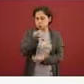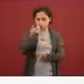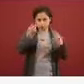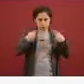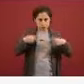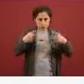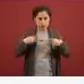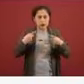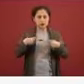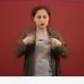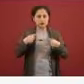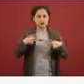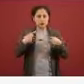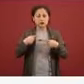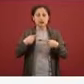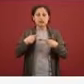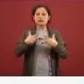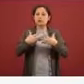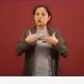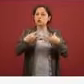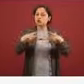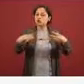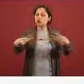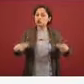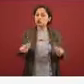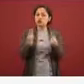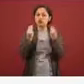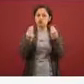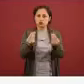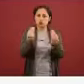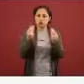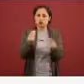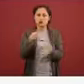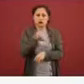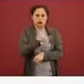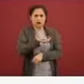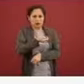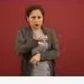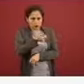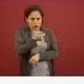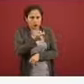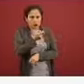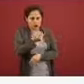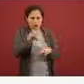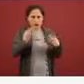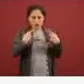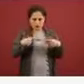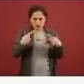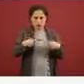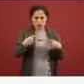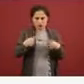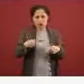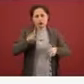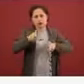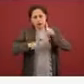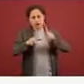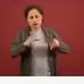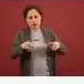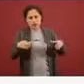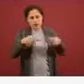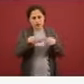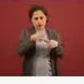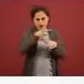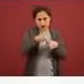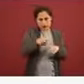una importante incidencia, a pesar de tener pocos casos, relativo a su población, representa